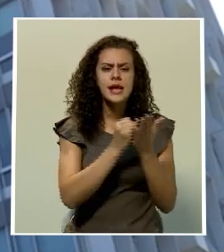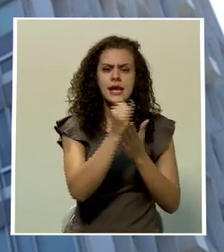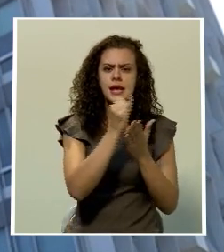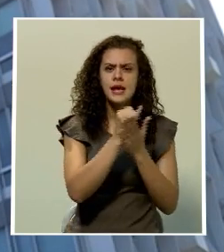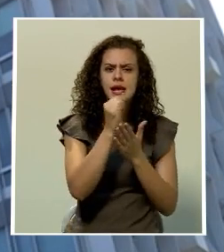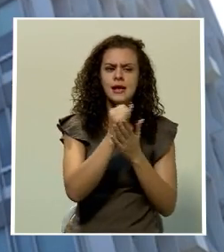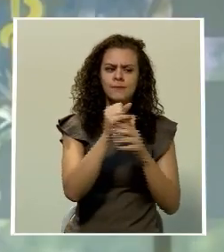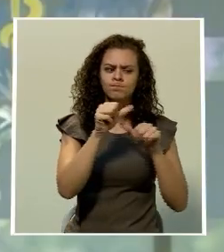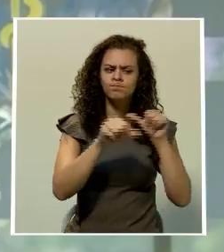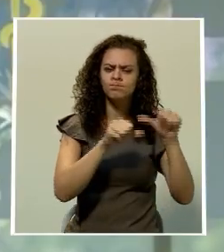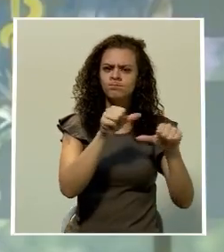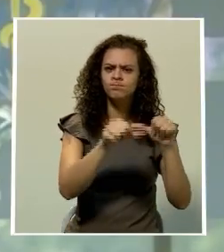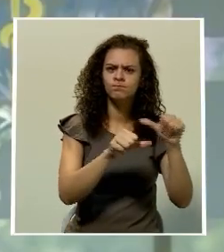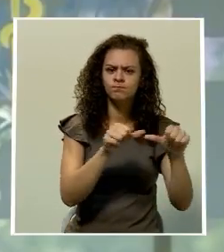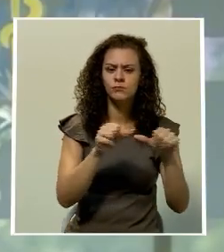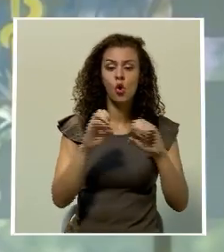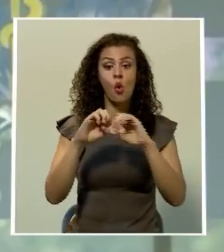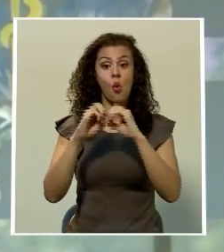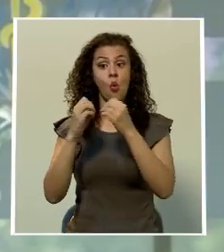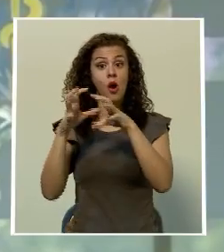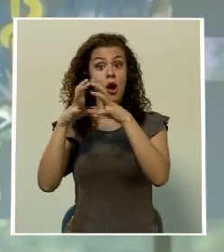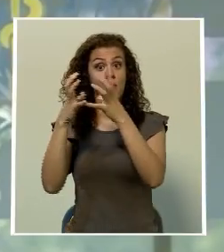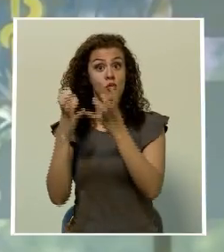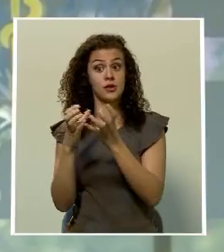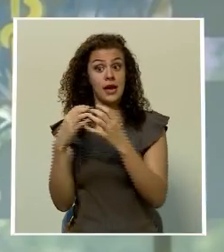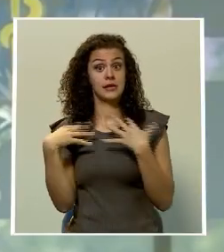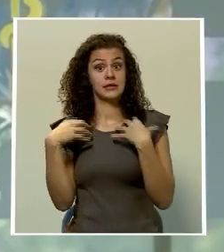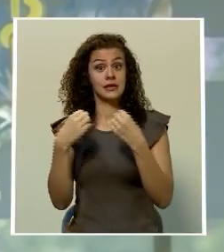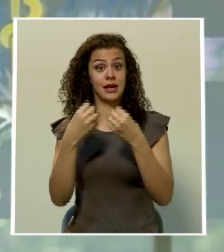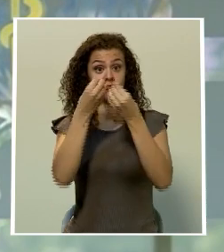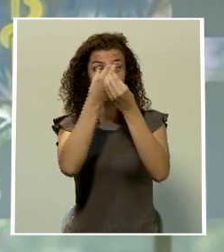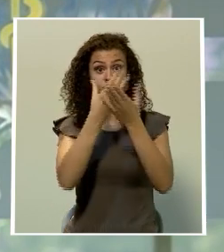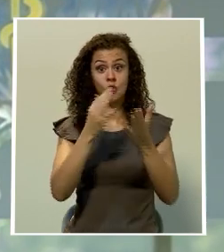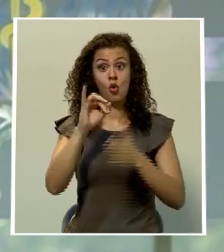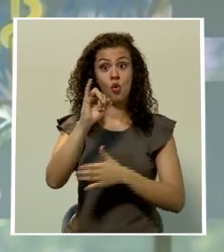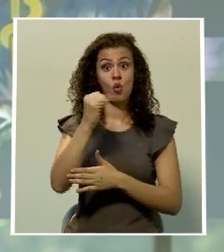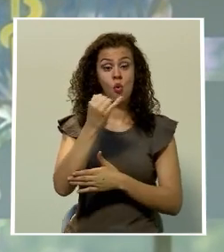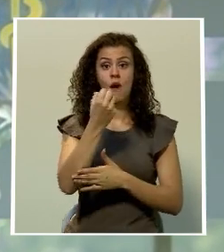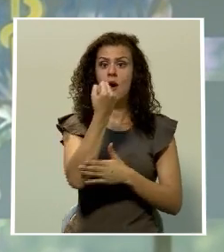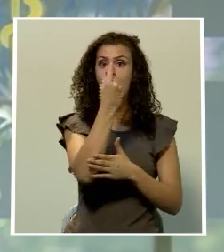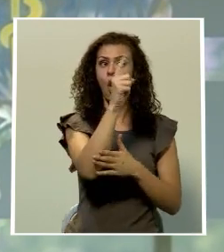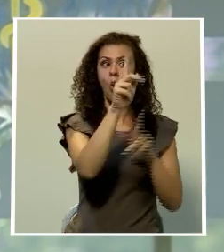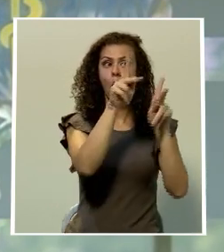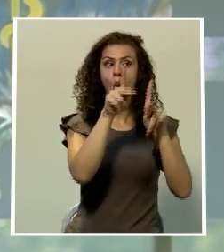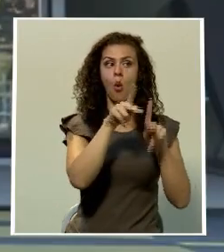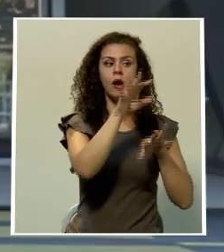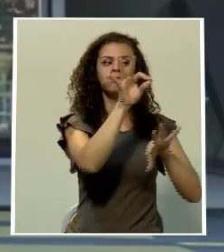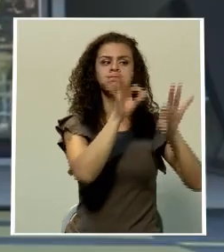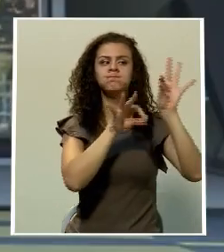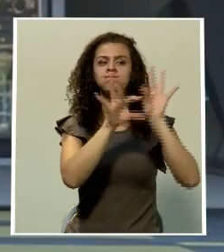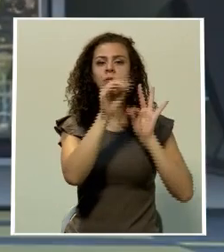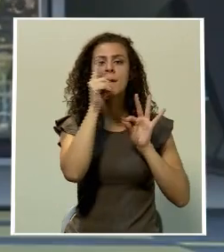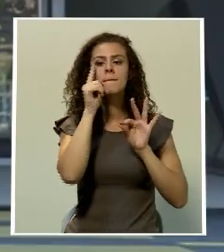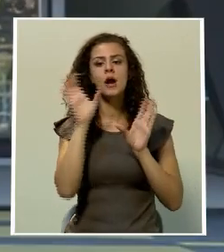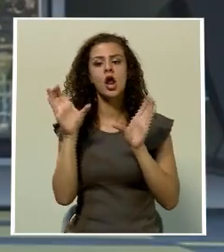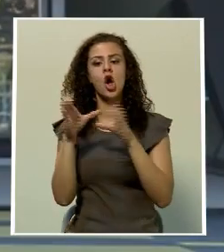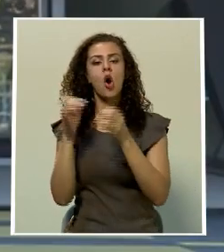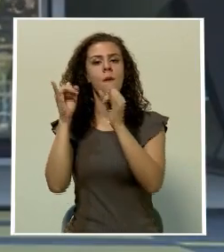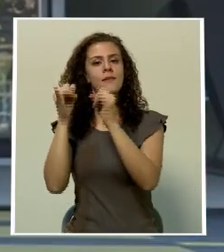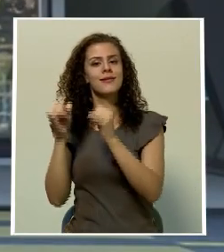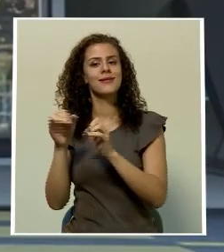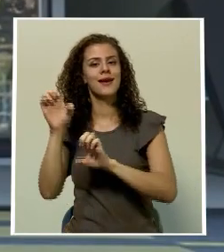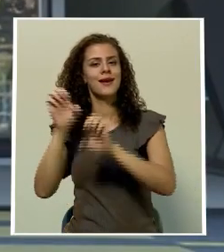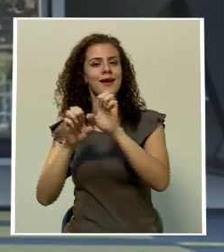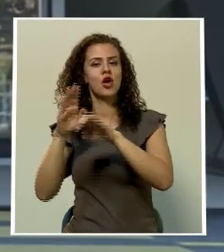Investigación en marcha. La Organización Mundial de la Salud anunció el jueves a 11 personalidades seleccionadas para el Comité Independiente